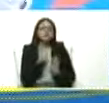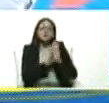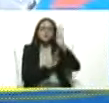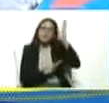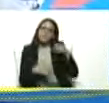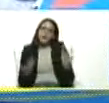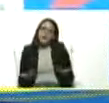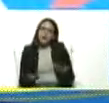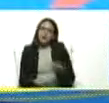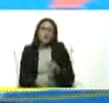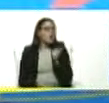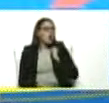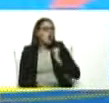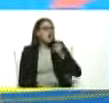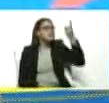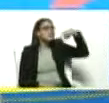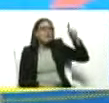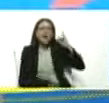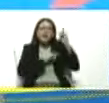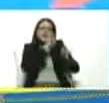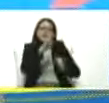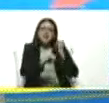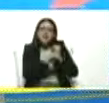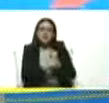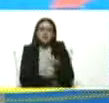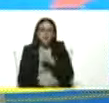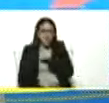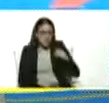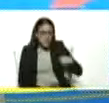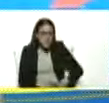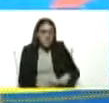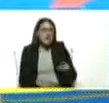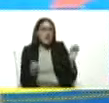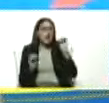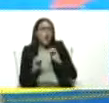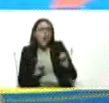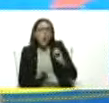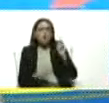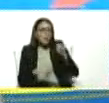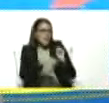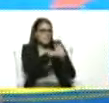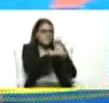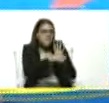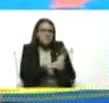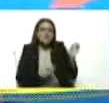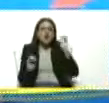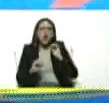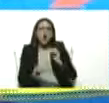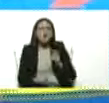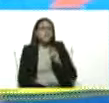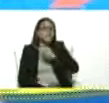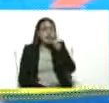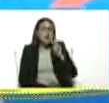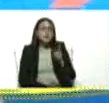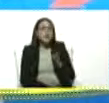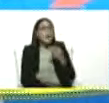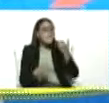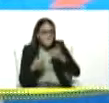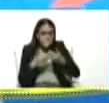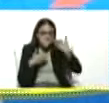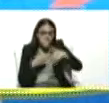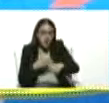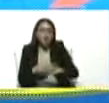Petersburgo, a Moscú, al mundo nuevo, a los BRICS. Venezuela va para los BRICS,